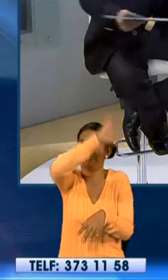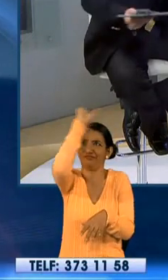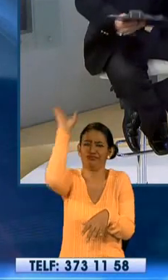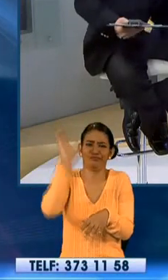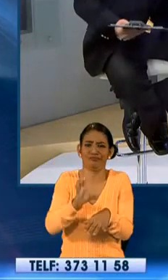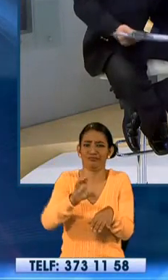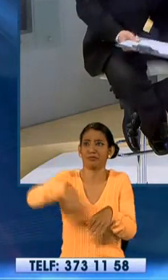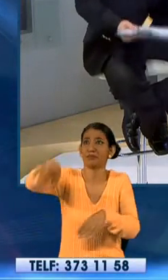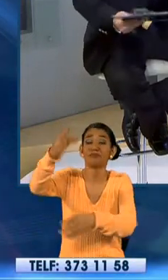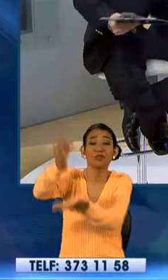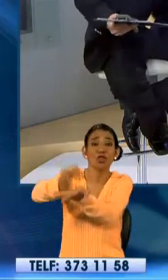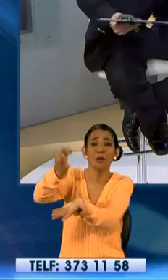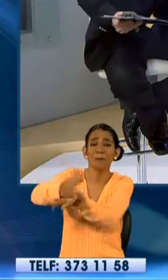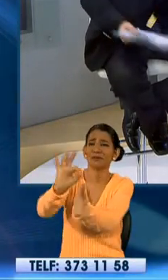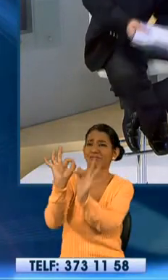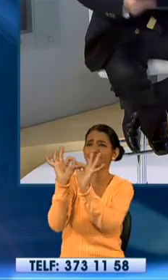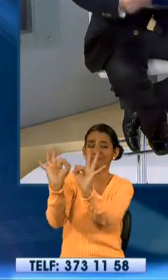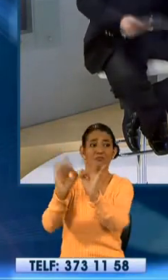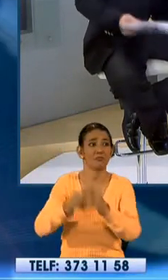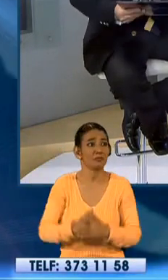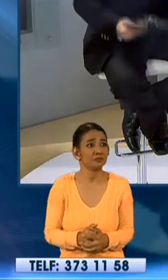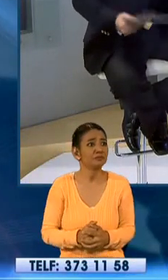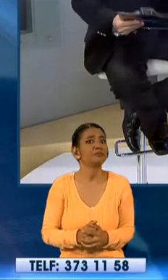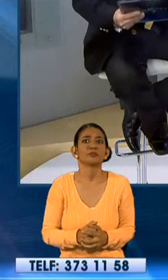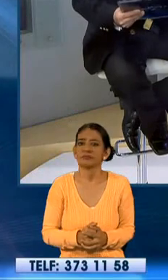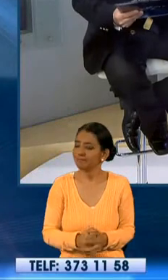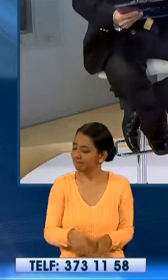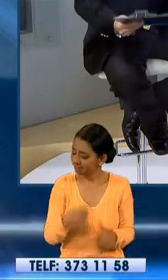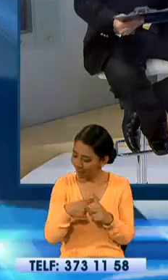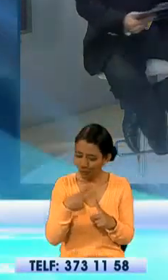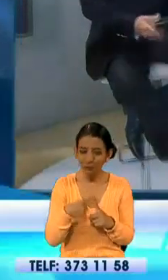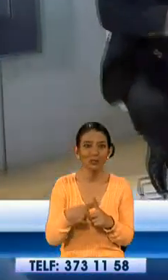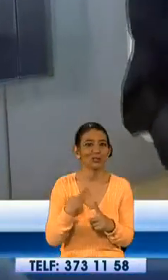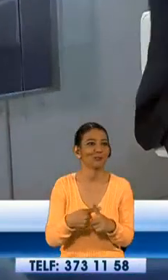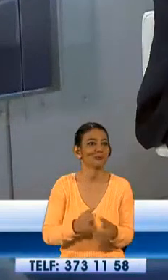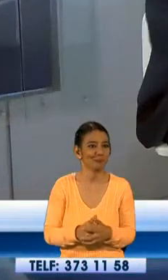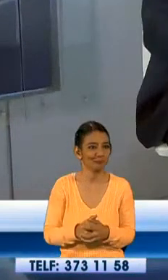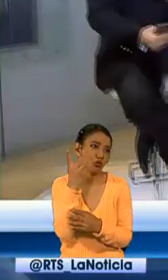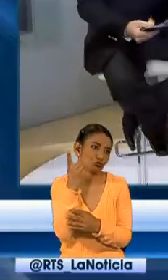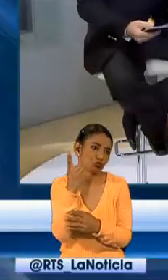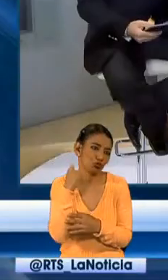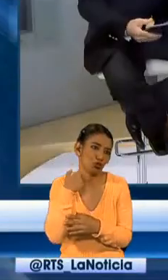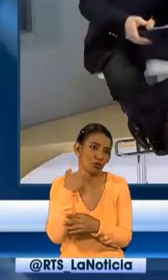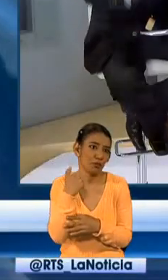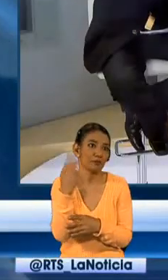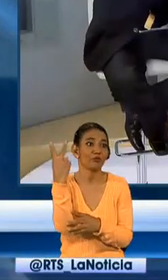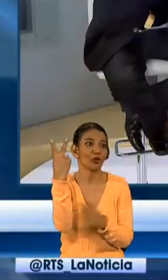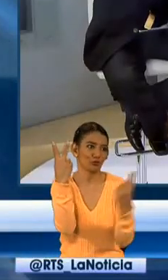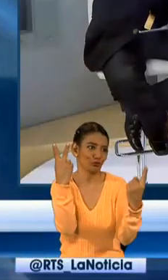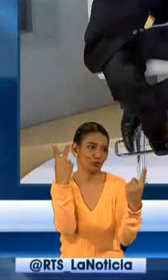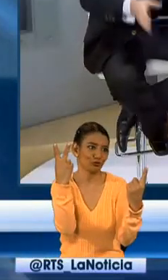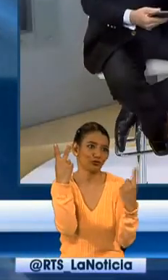Cotopaxi espectacular. Y mi querida Ali, llena de buenas cosas. Así que, Renan, el pálpito cuál.